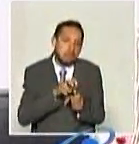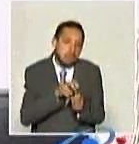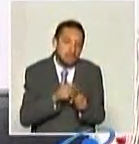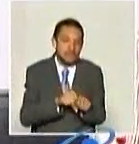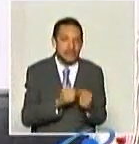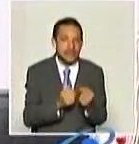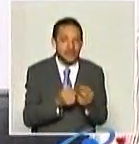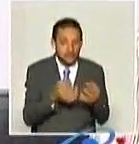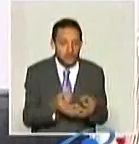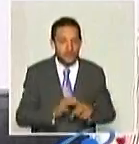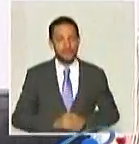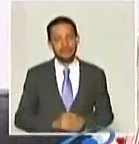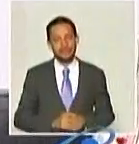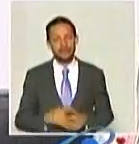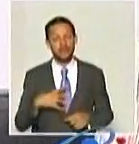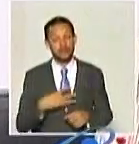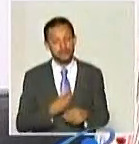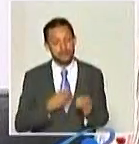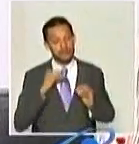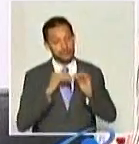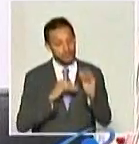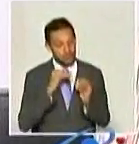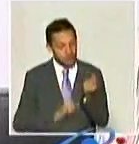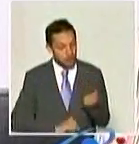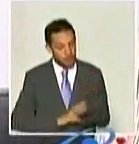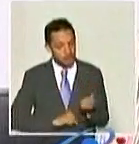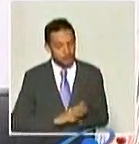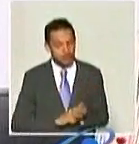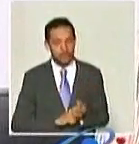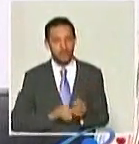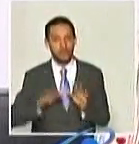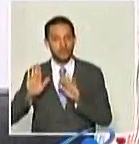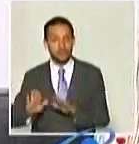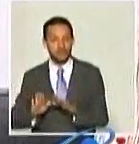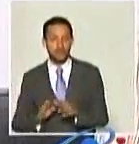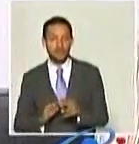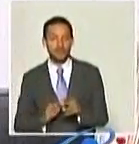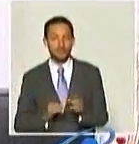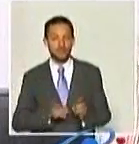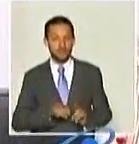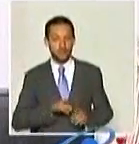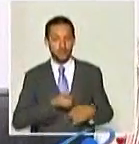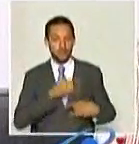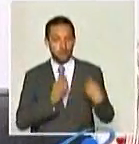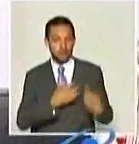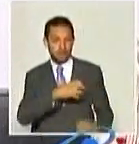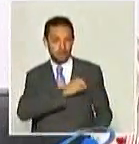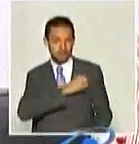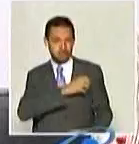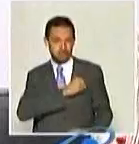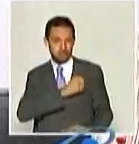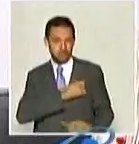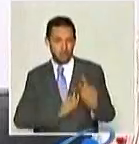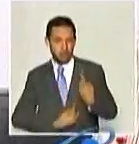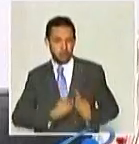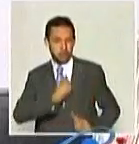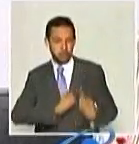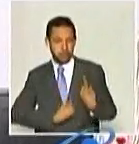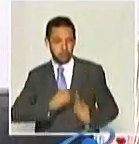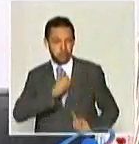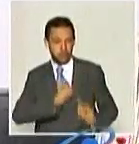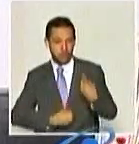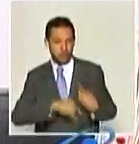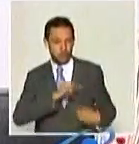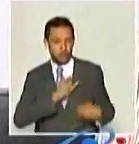tipo metabólico y a los fenómenos de tipo circulatorio, que son los que están deteriorándonos y llevándonos a